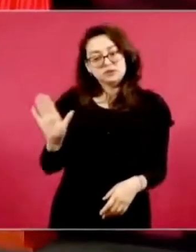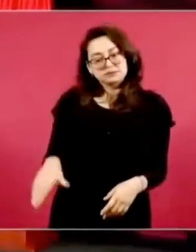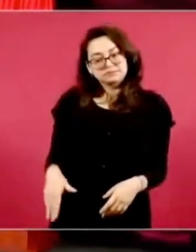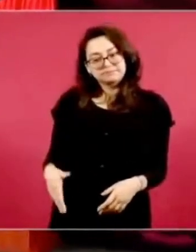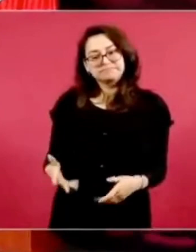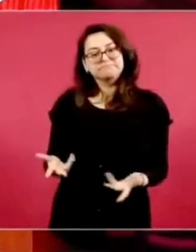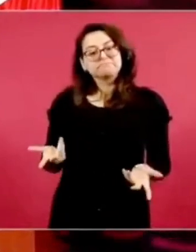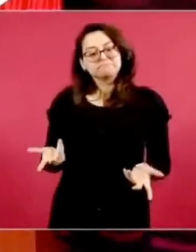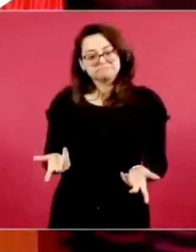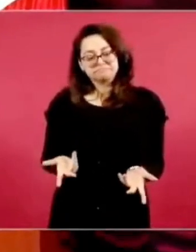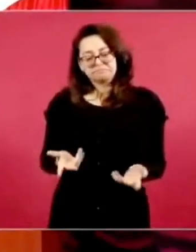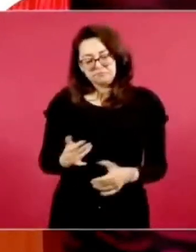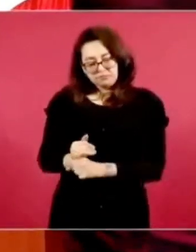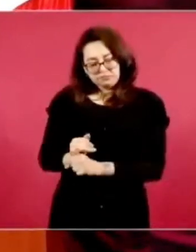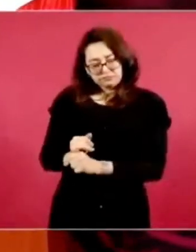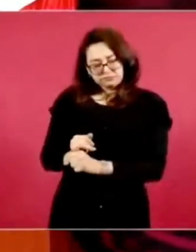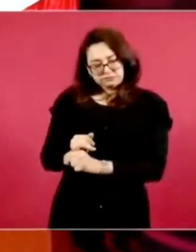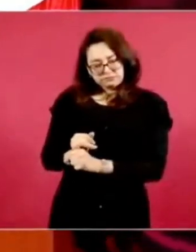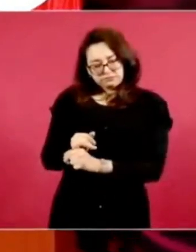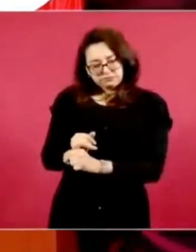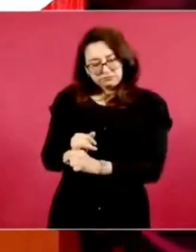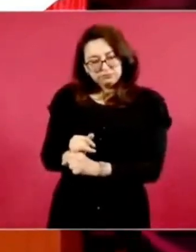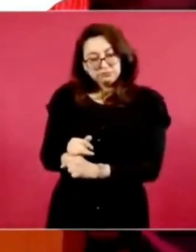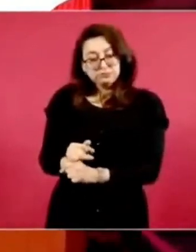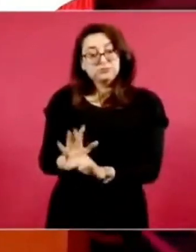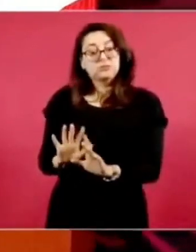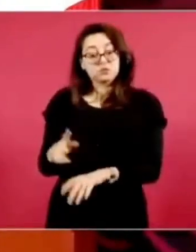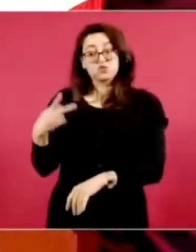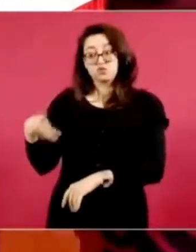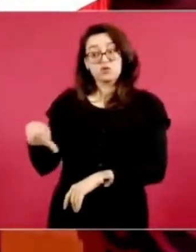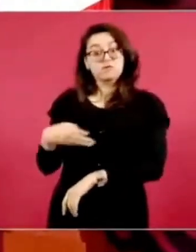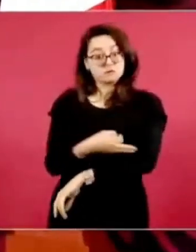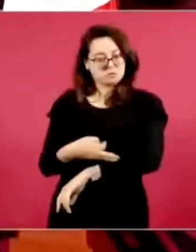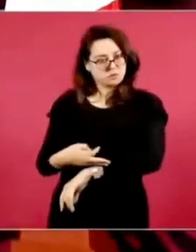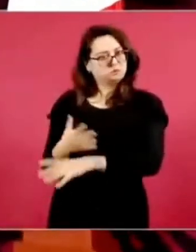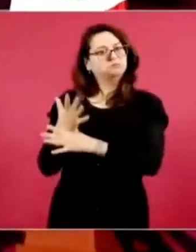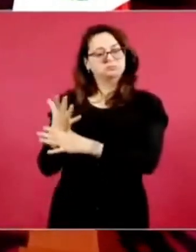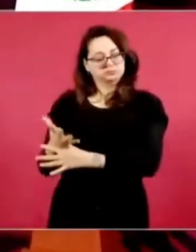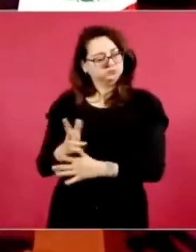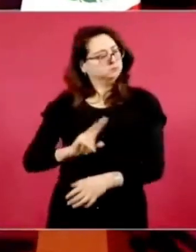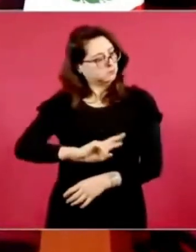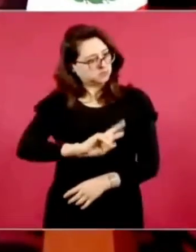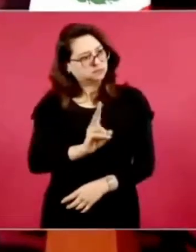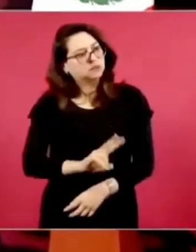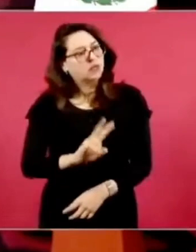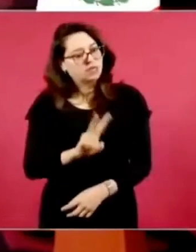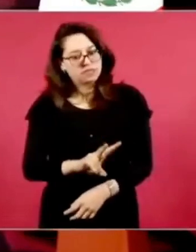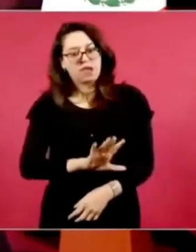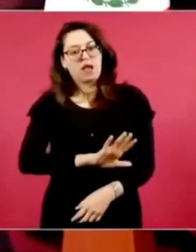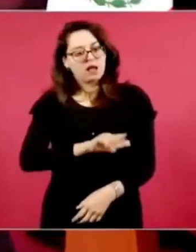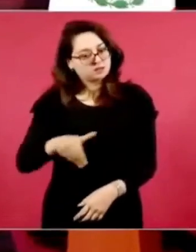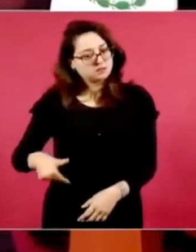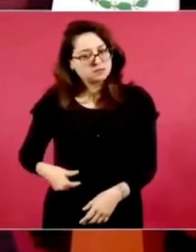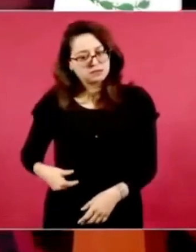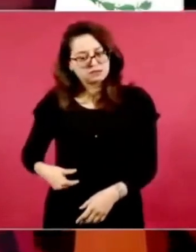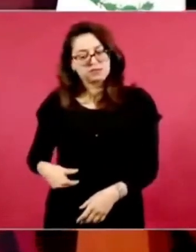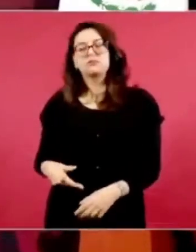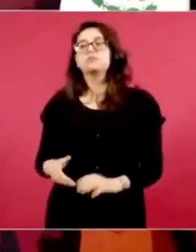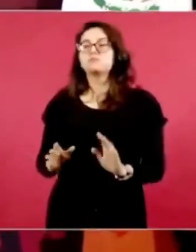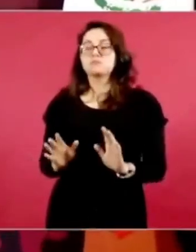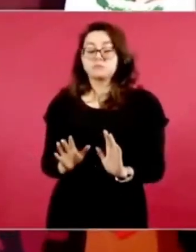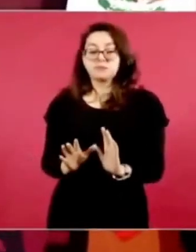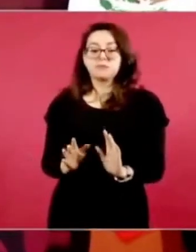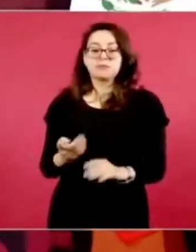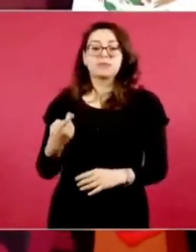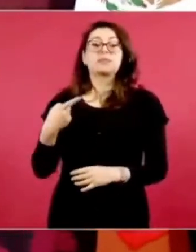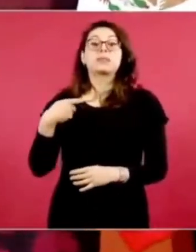de acuerdo a lo que los mismos familiares han expresado. Desde luego, porque